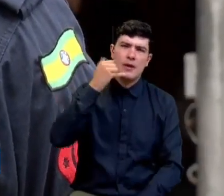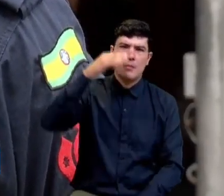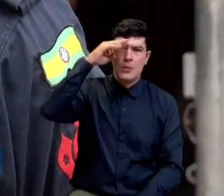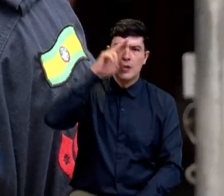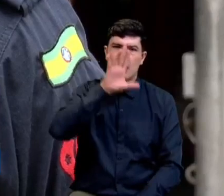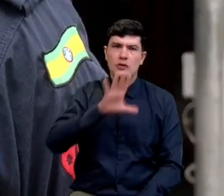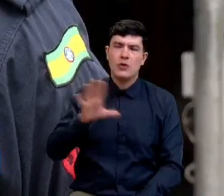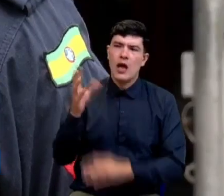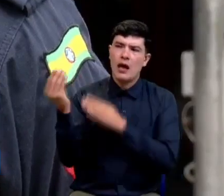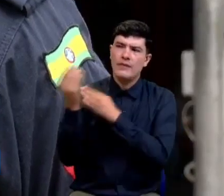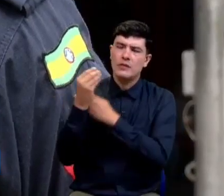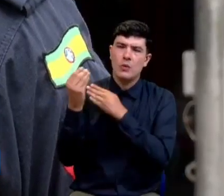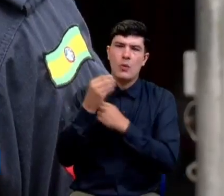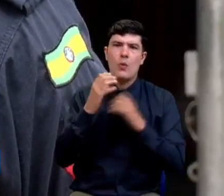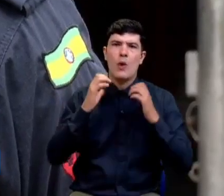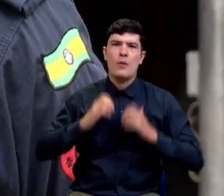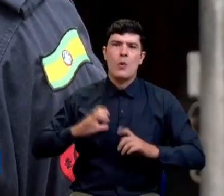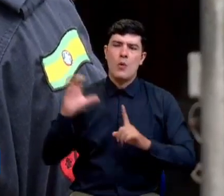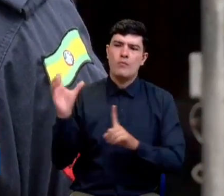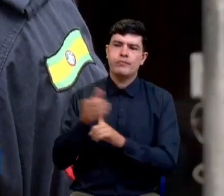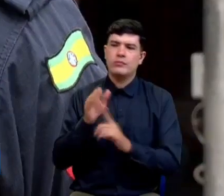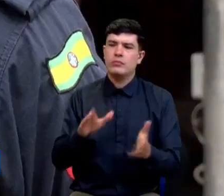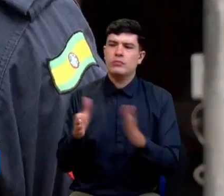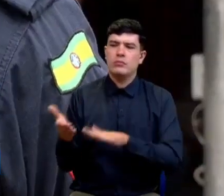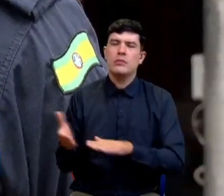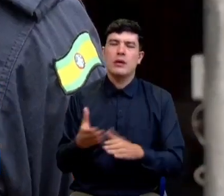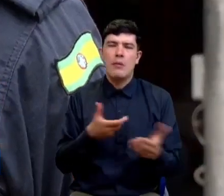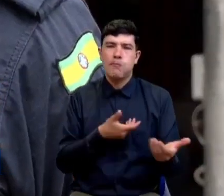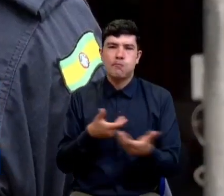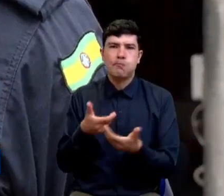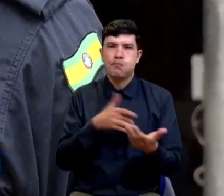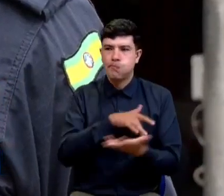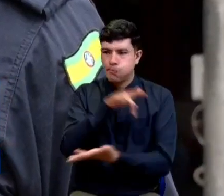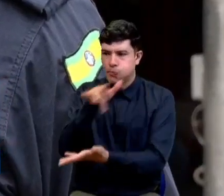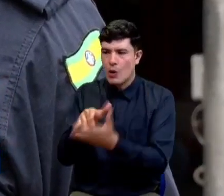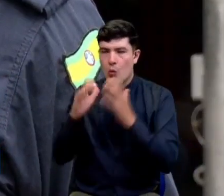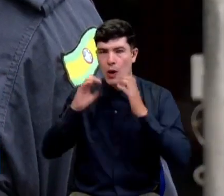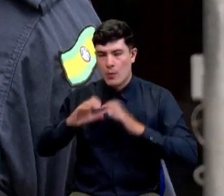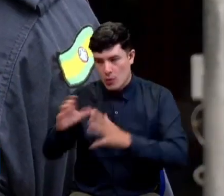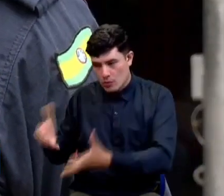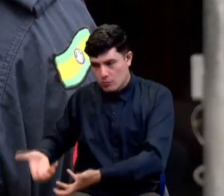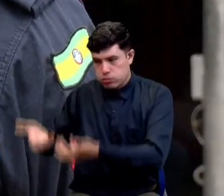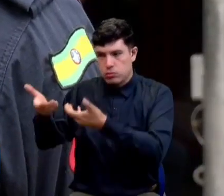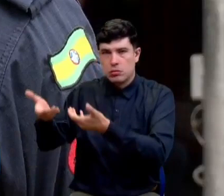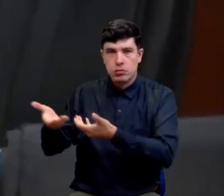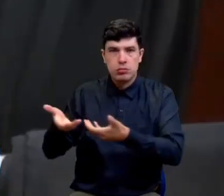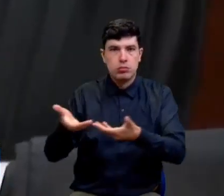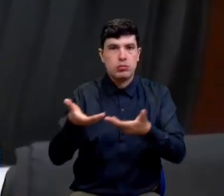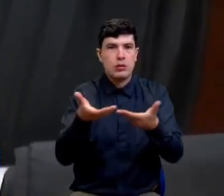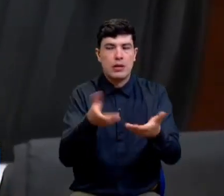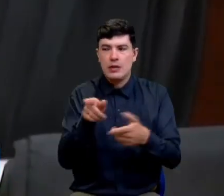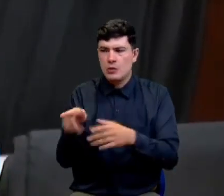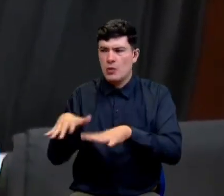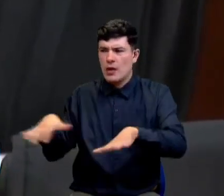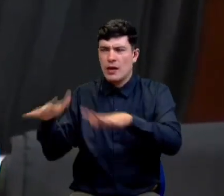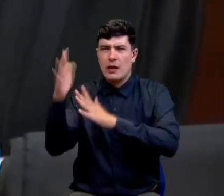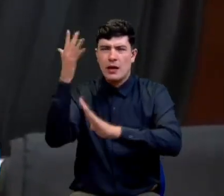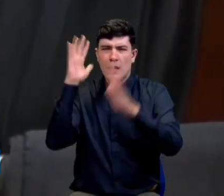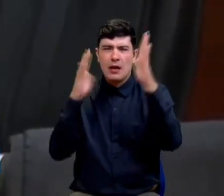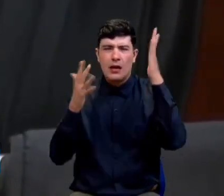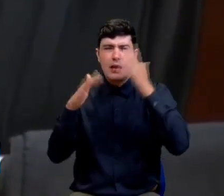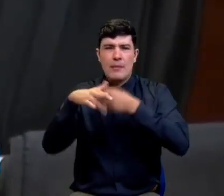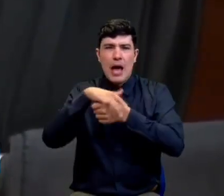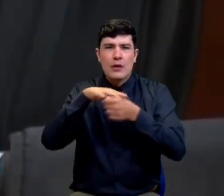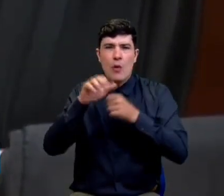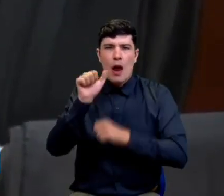Policía Nacional solicitando el apoyo del Cuerpo de Bomberos para la extracción de un cuerpo que se encontraba en el barrio